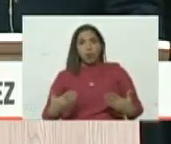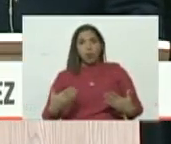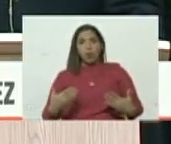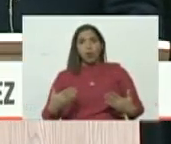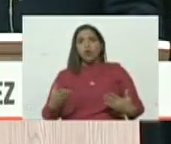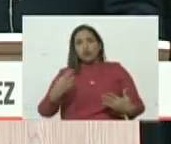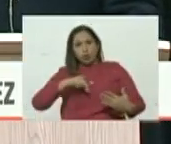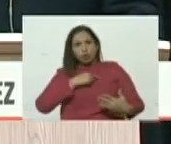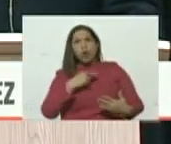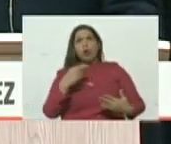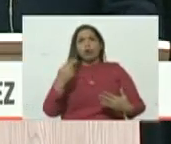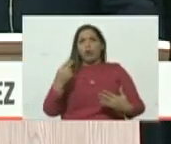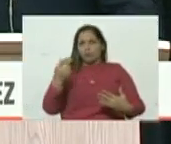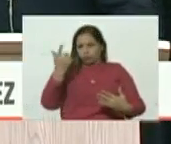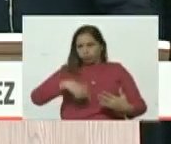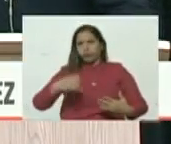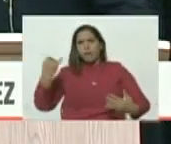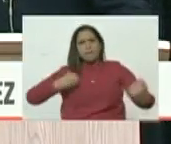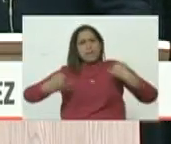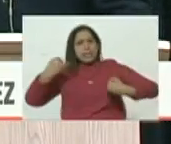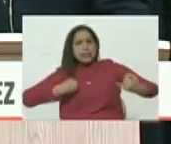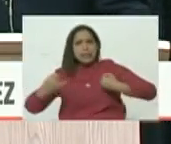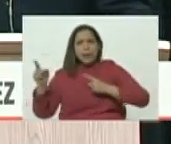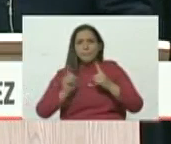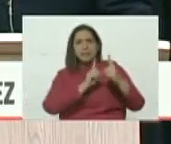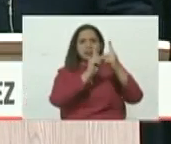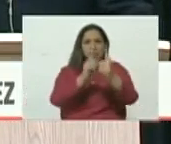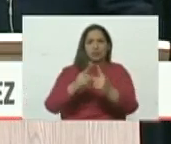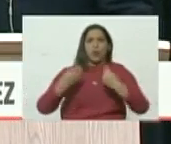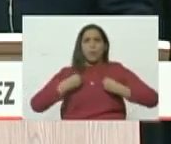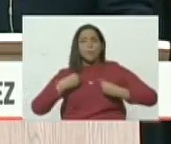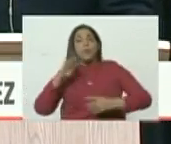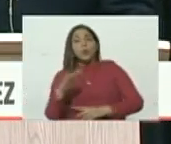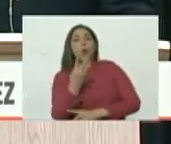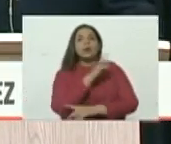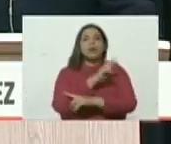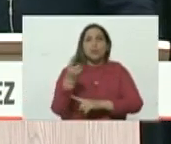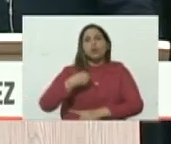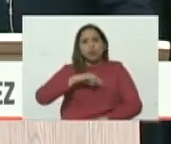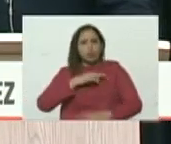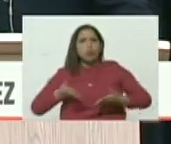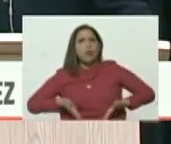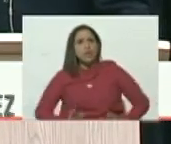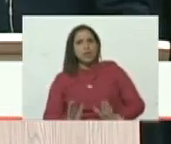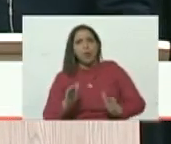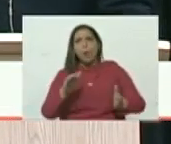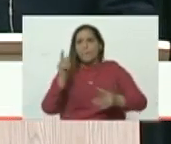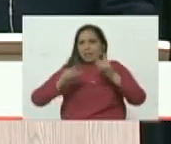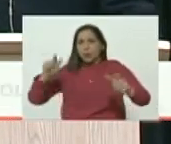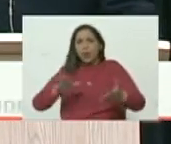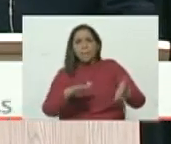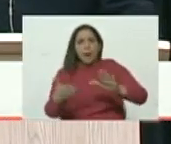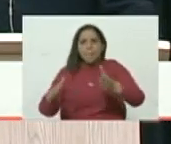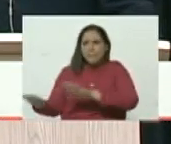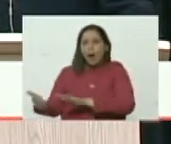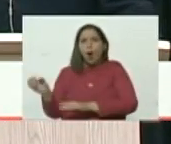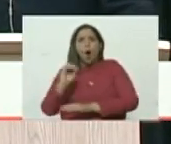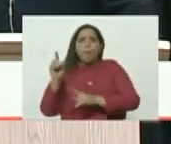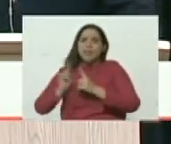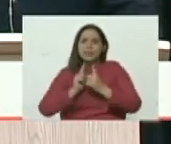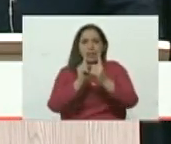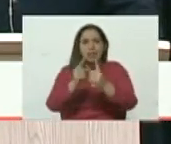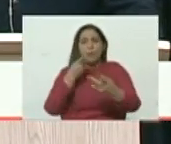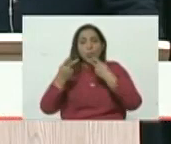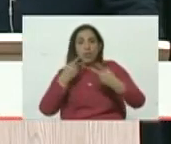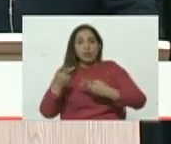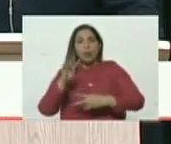víctimas de la persecución vivida en la Cuarta República. Todos somos hijos de asesinados o de torturados o de perseguidos en